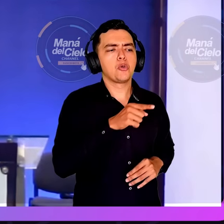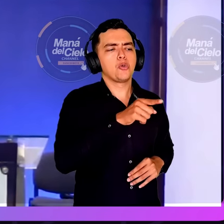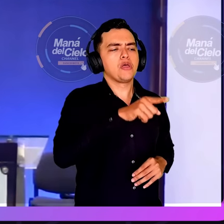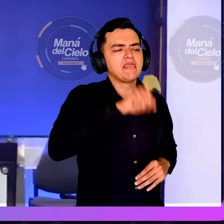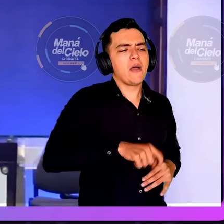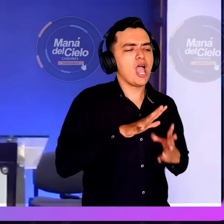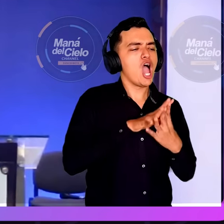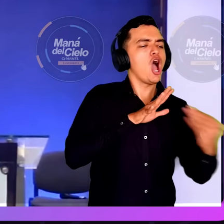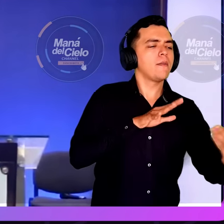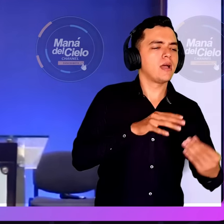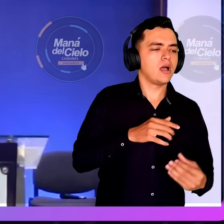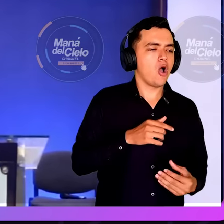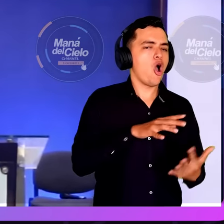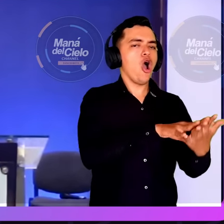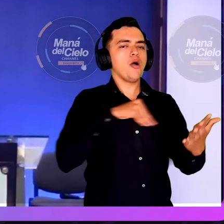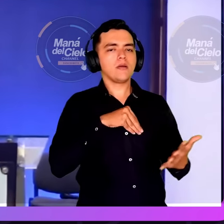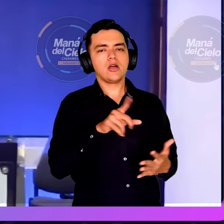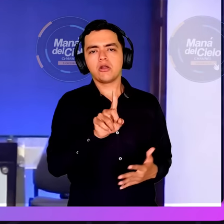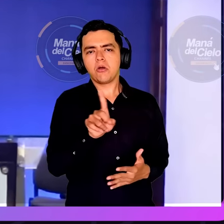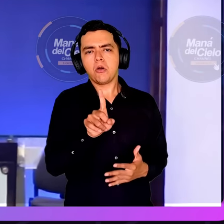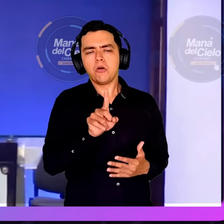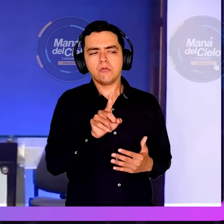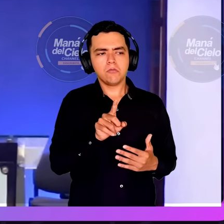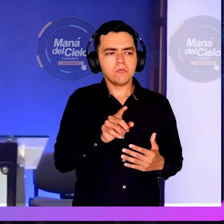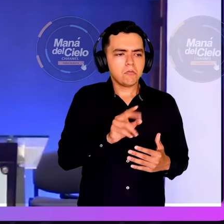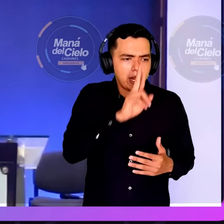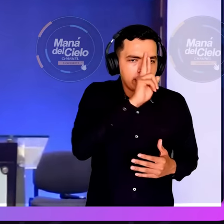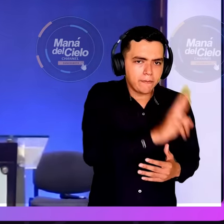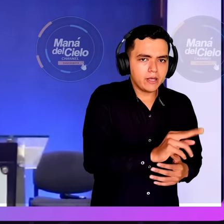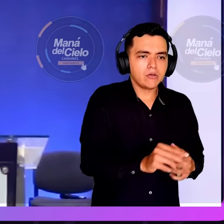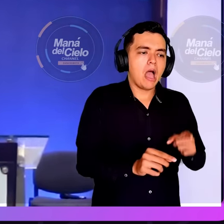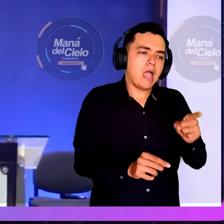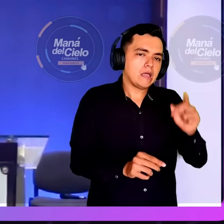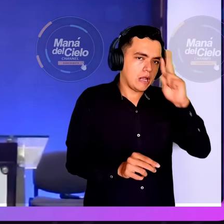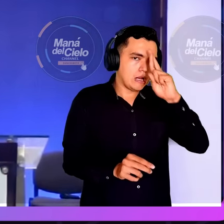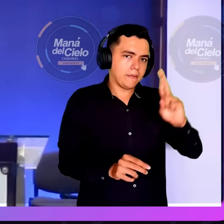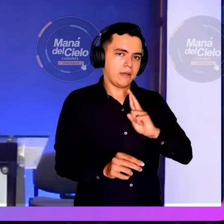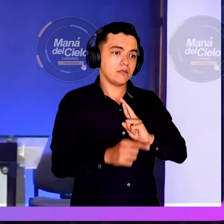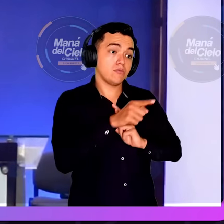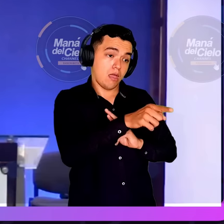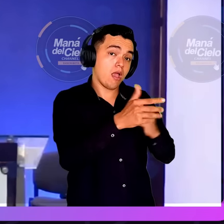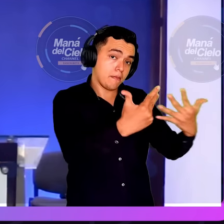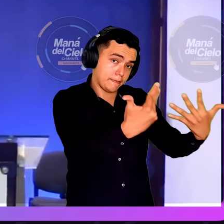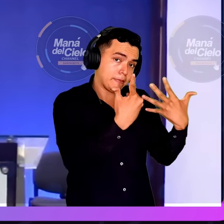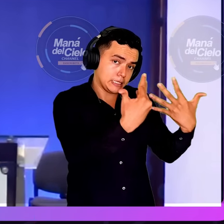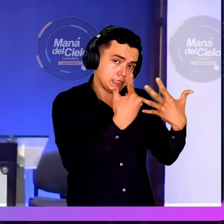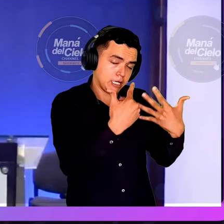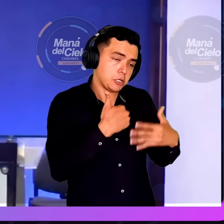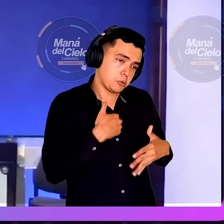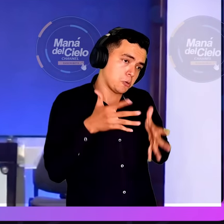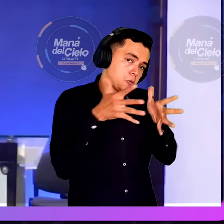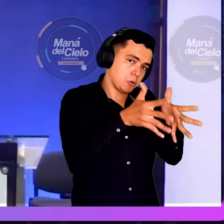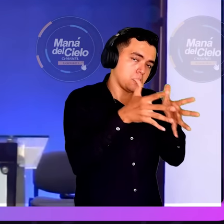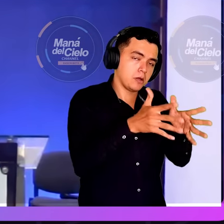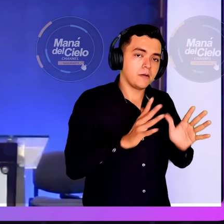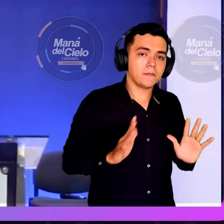hemos respetado. Él tiene su manera de ser, es una persona muy pasiva, es una persona muy